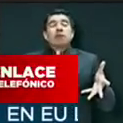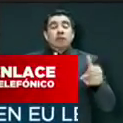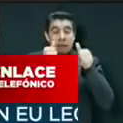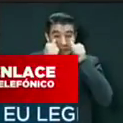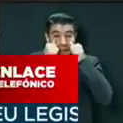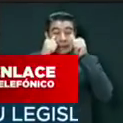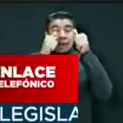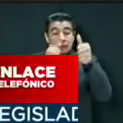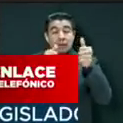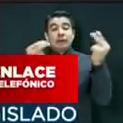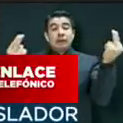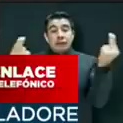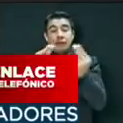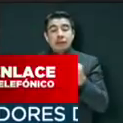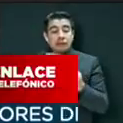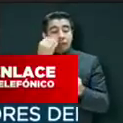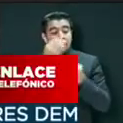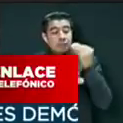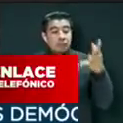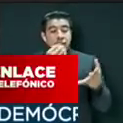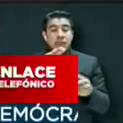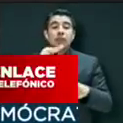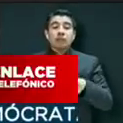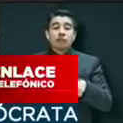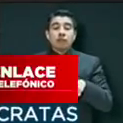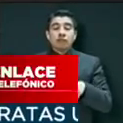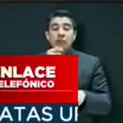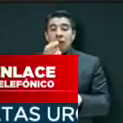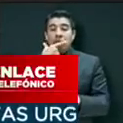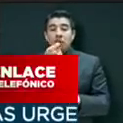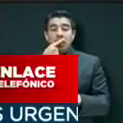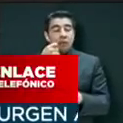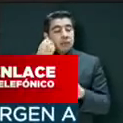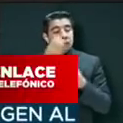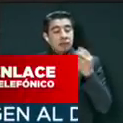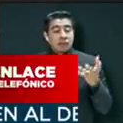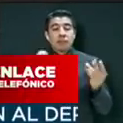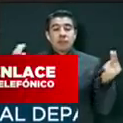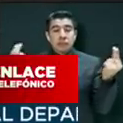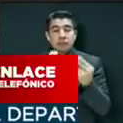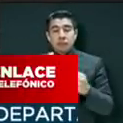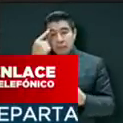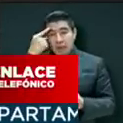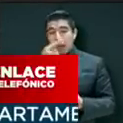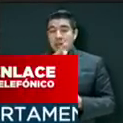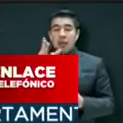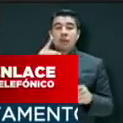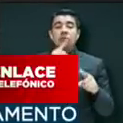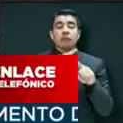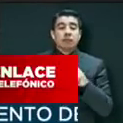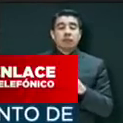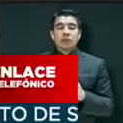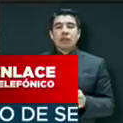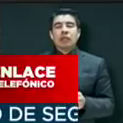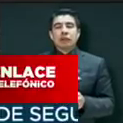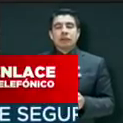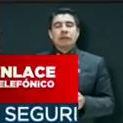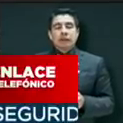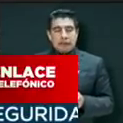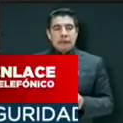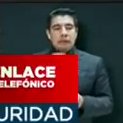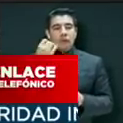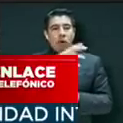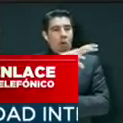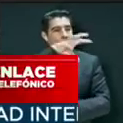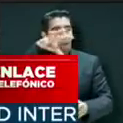como gobernador constitucional, está presentando ante los diputados locales su plan de gobierno para el próximo sexenio.